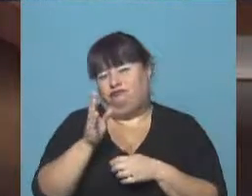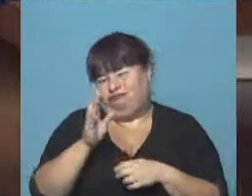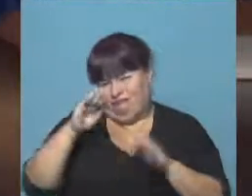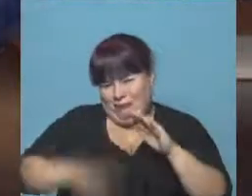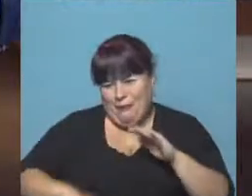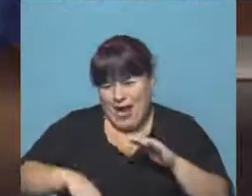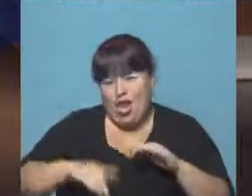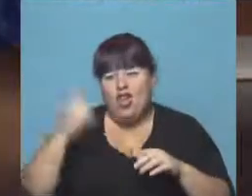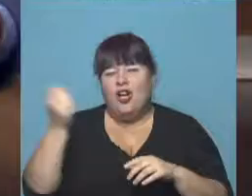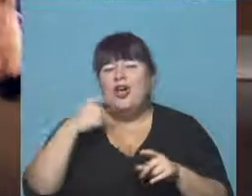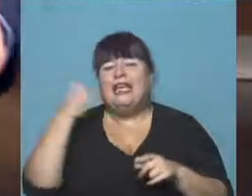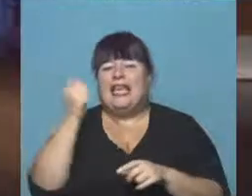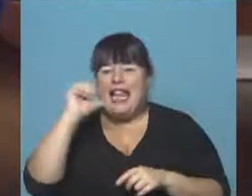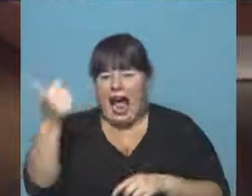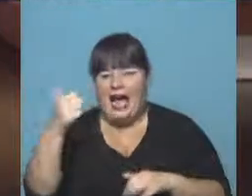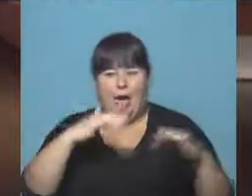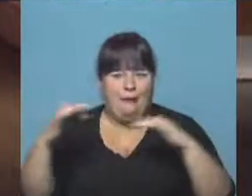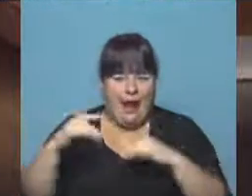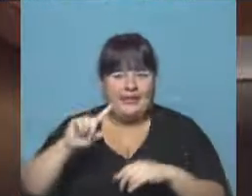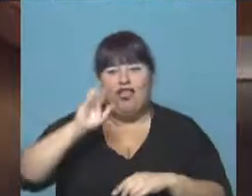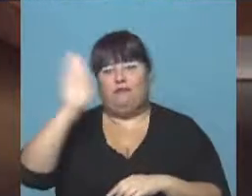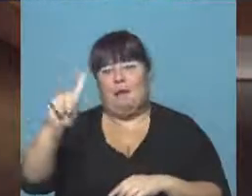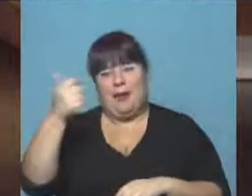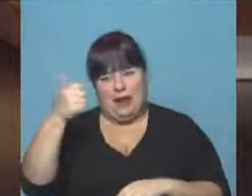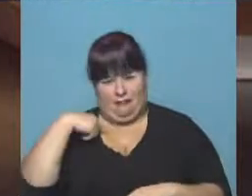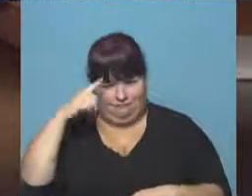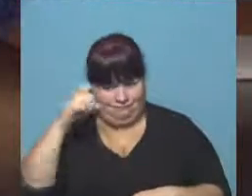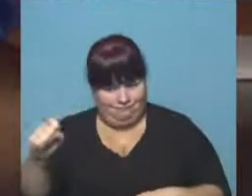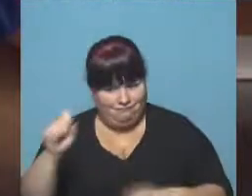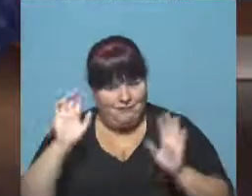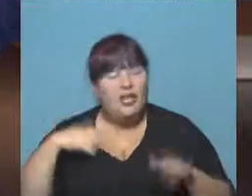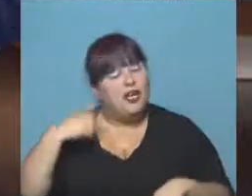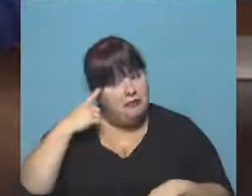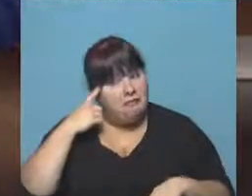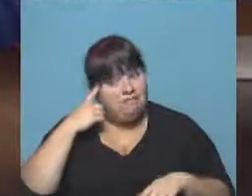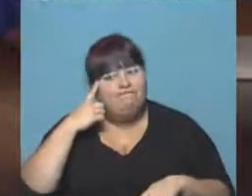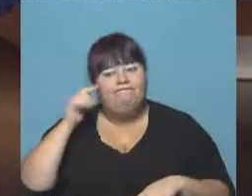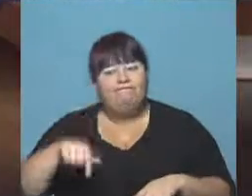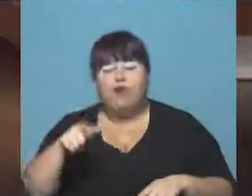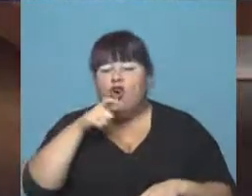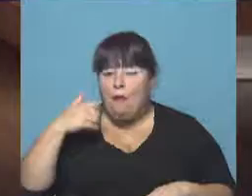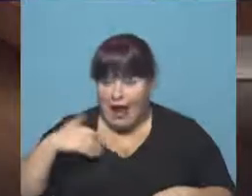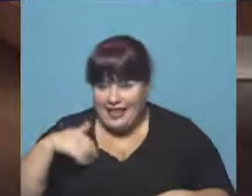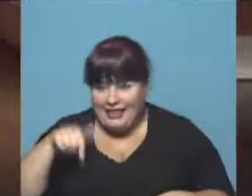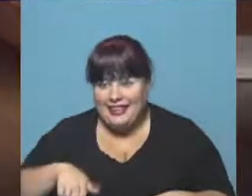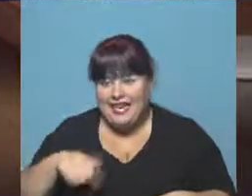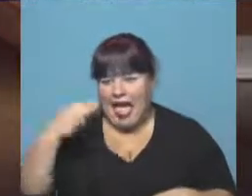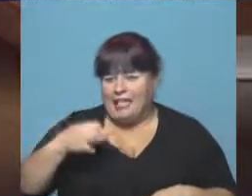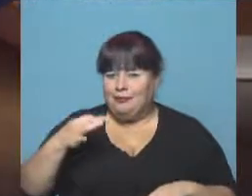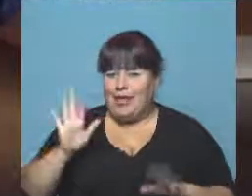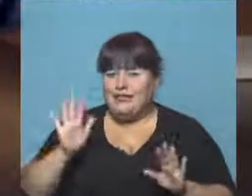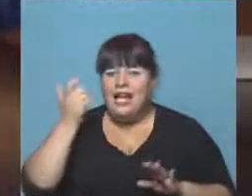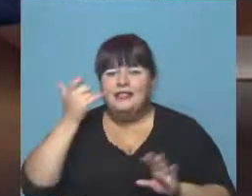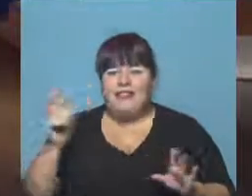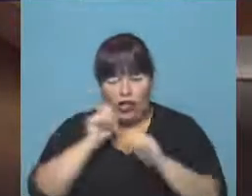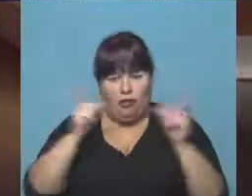menores tratando de ganar sus compromisos a los de primera división. Nunca nos imaginábamos, y me parece que esta Copa Argentina en particular ya de